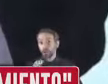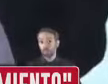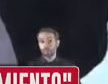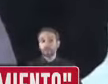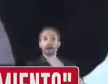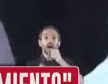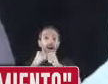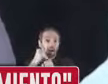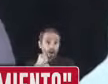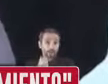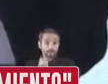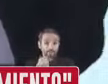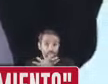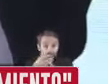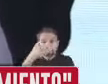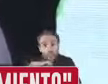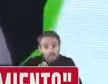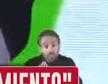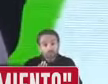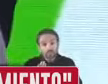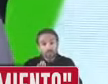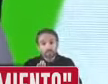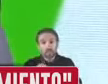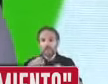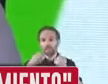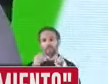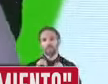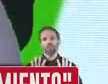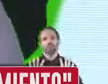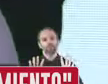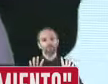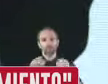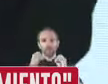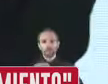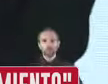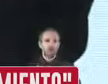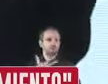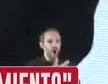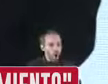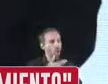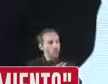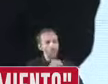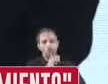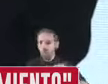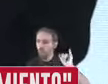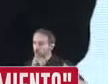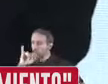hasta que finalmente empezó a vacunarse la gente